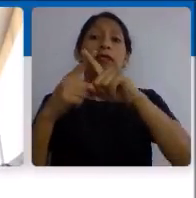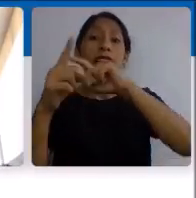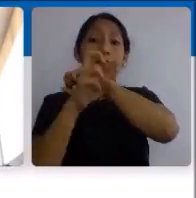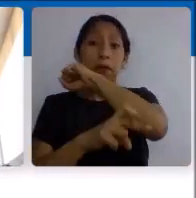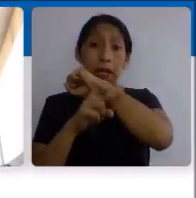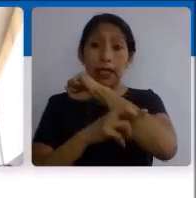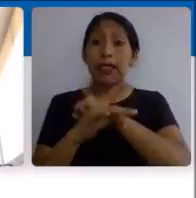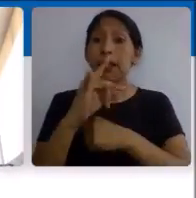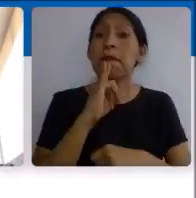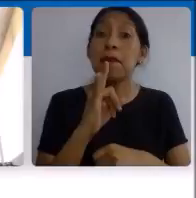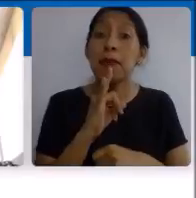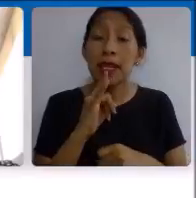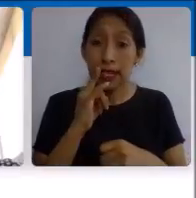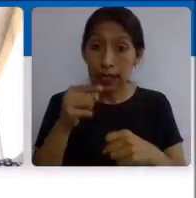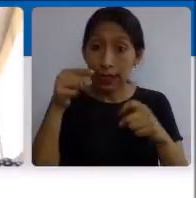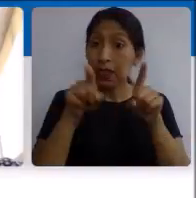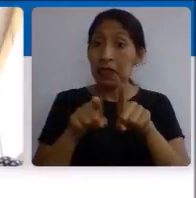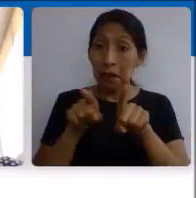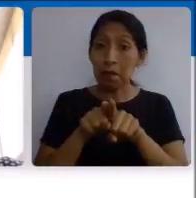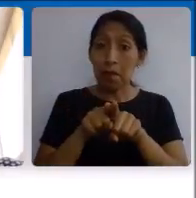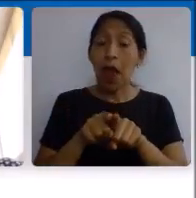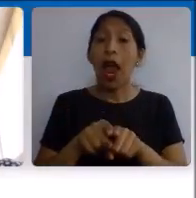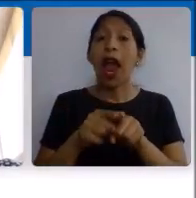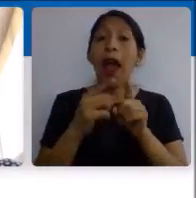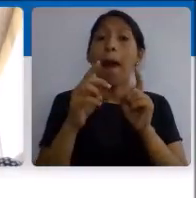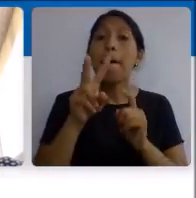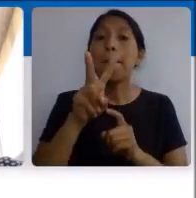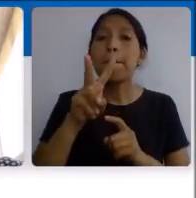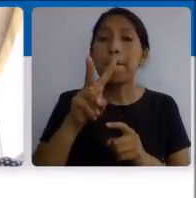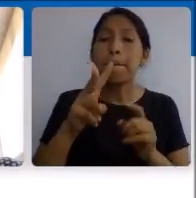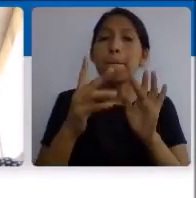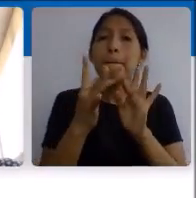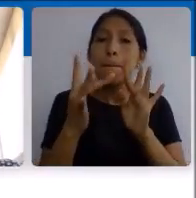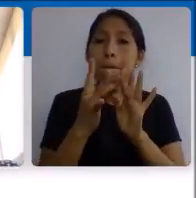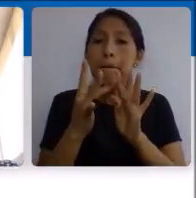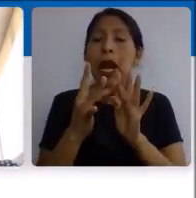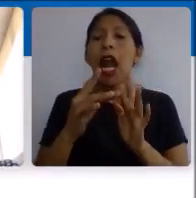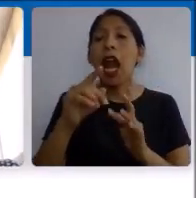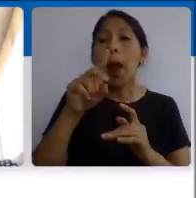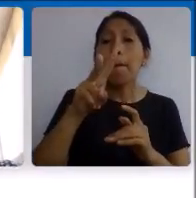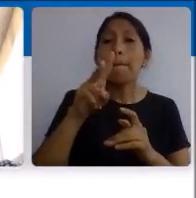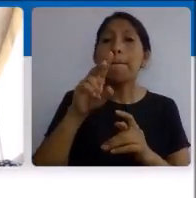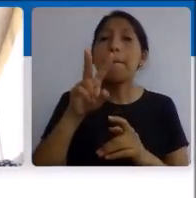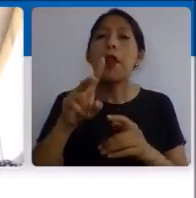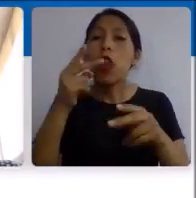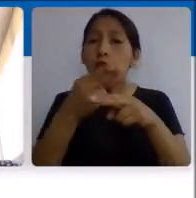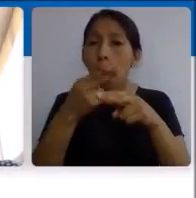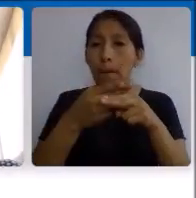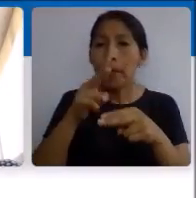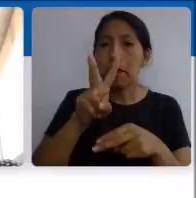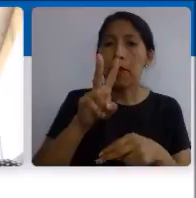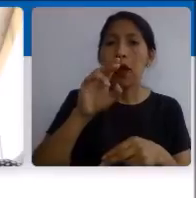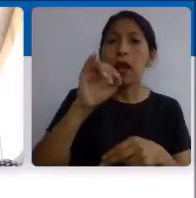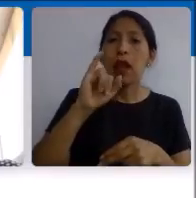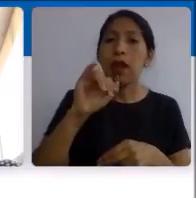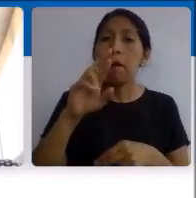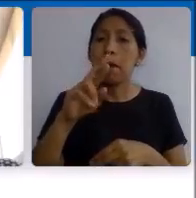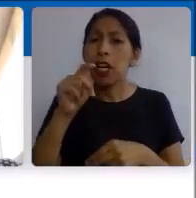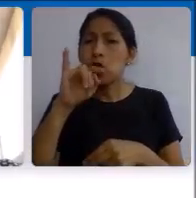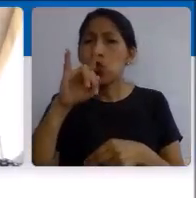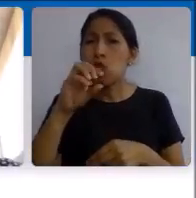en Estados Unidos, está, por ejemplo, la red Virtuoso y la red de Signature, que son redes especializadas en turismo de